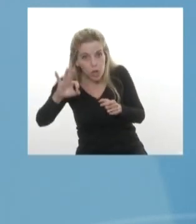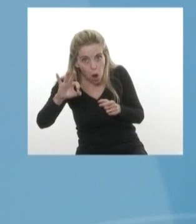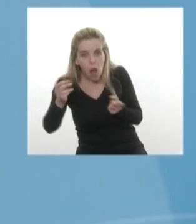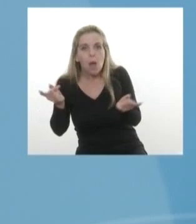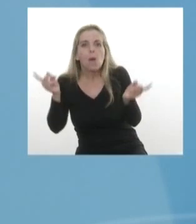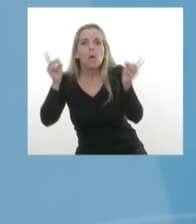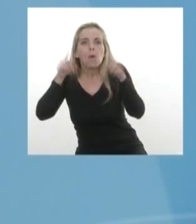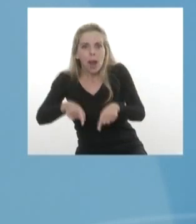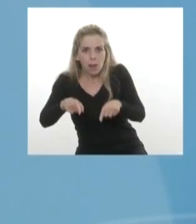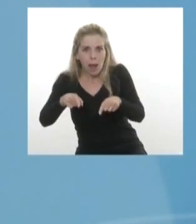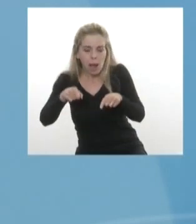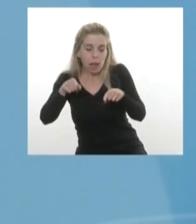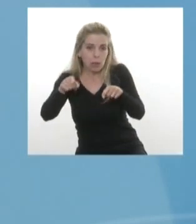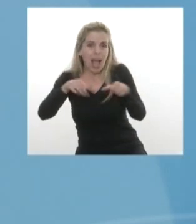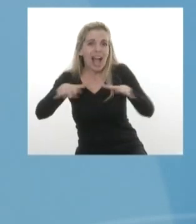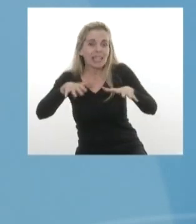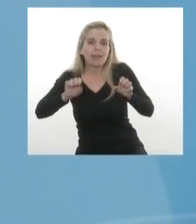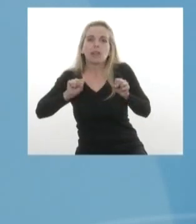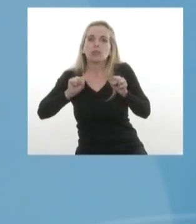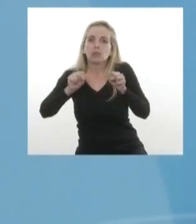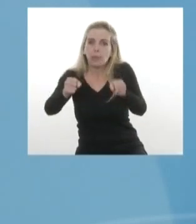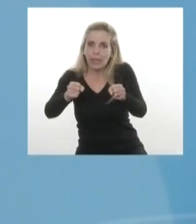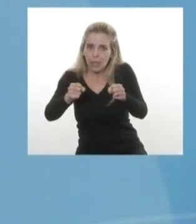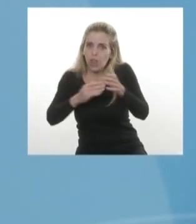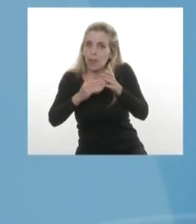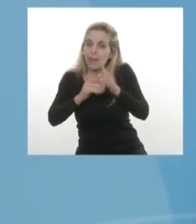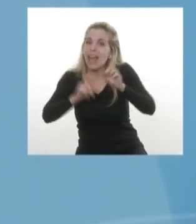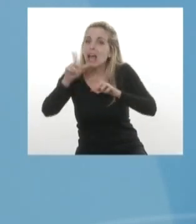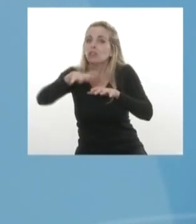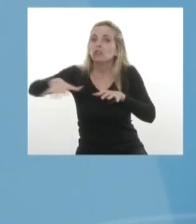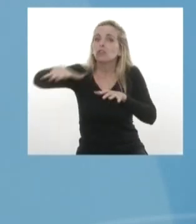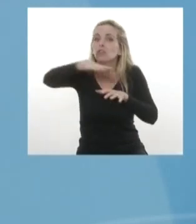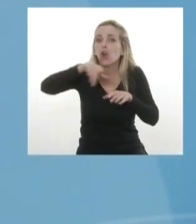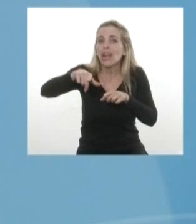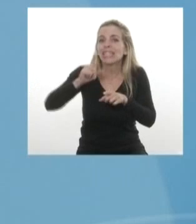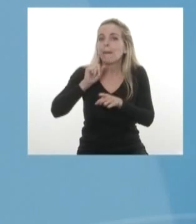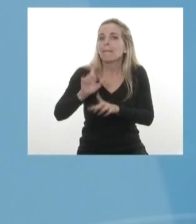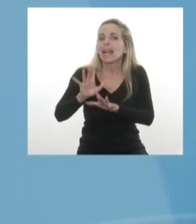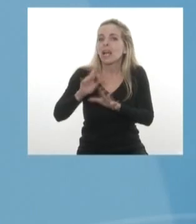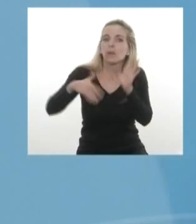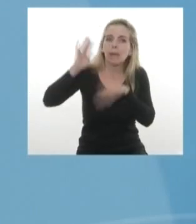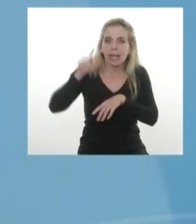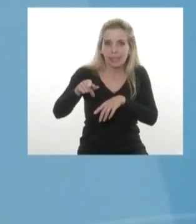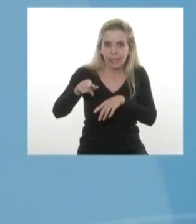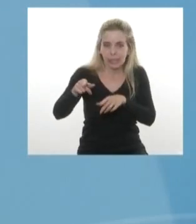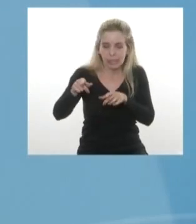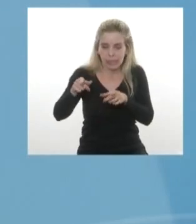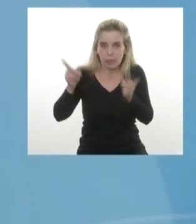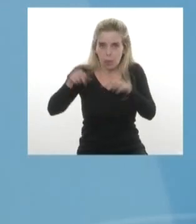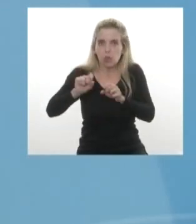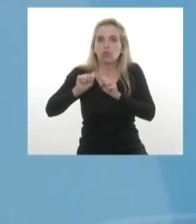a restringirse las actividades en las zonas más críticas. Es una medida de